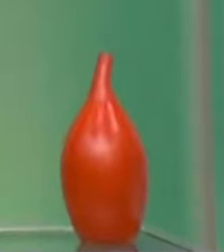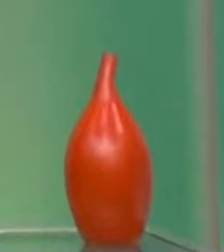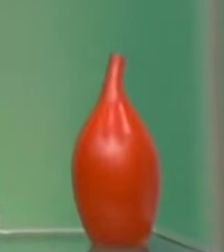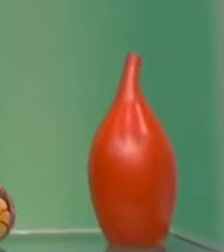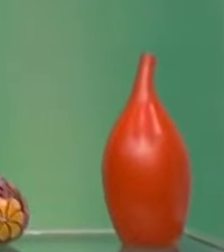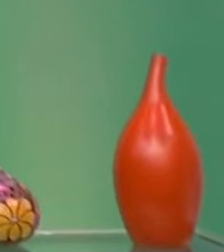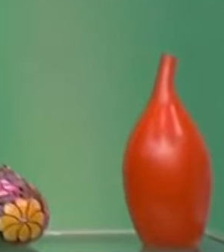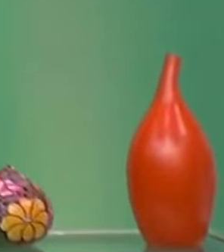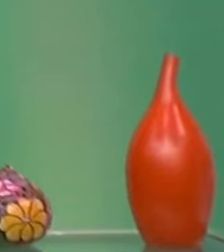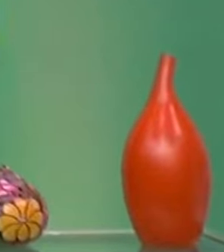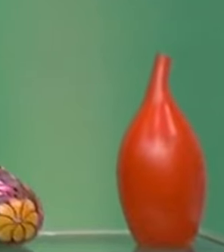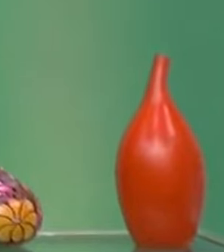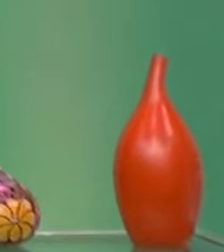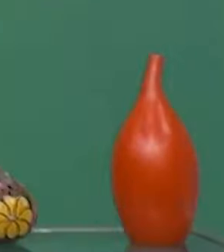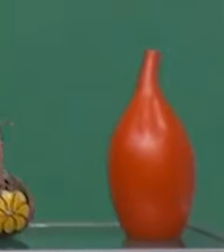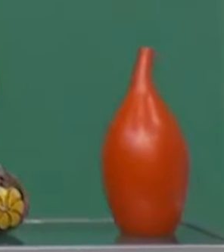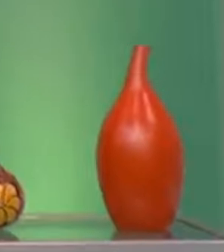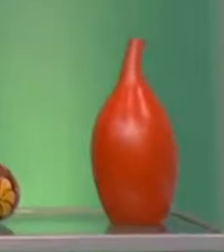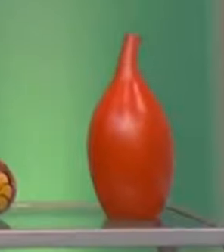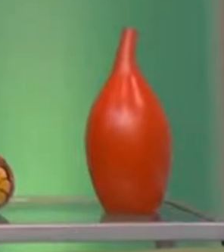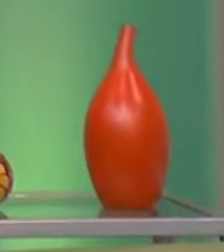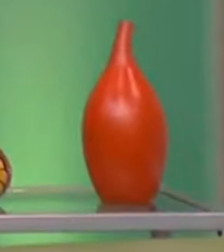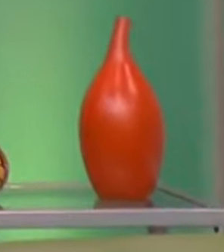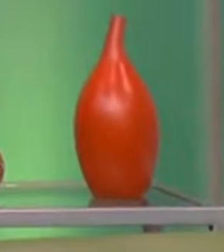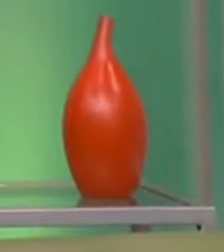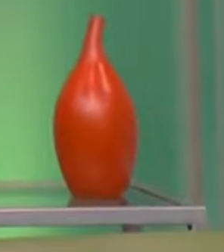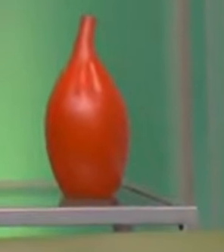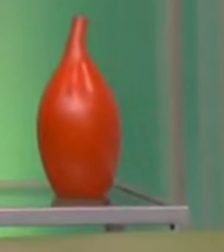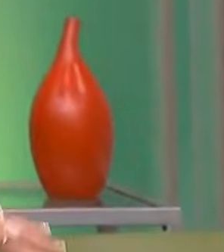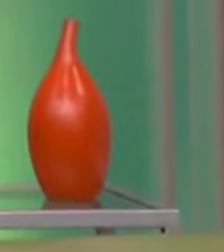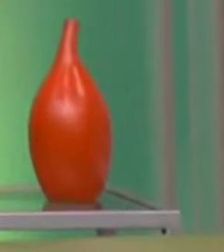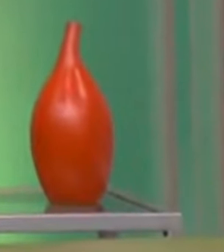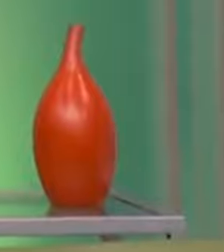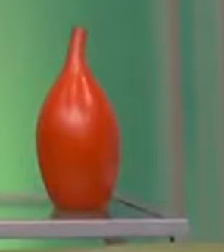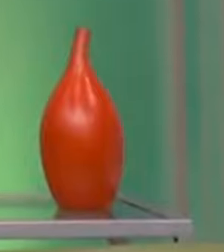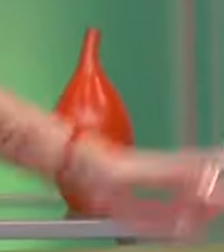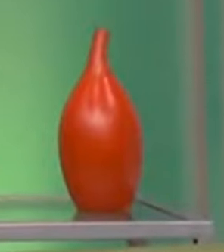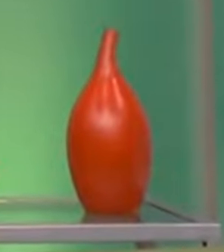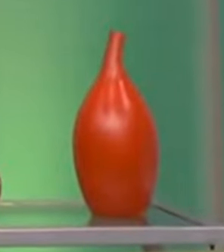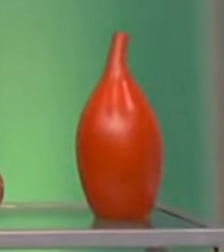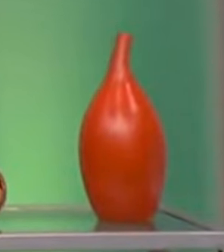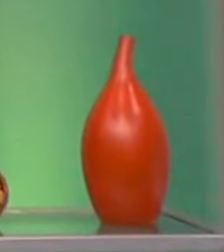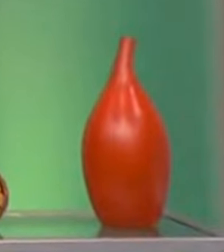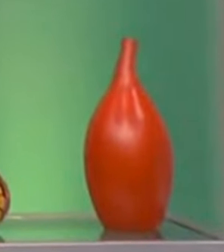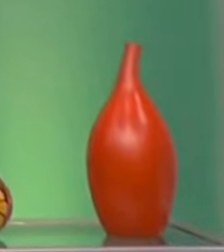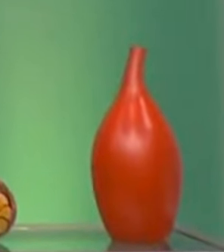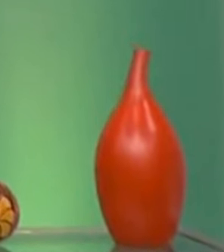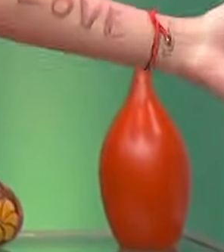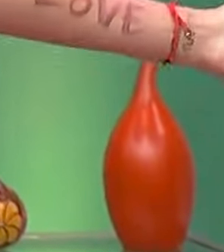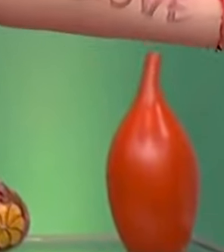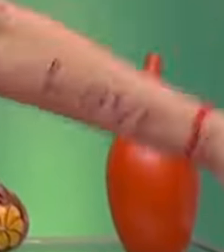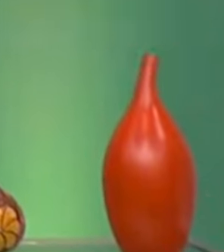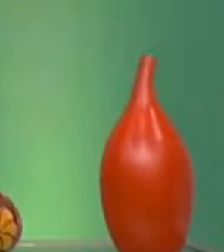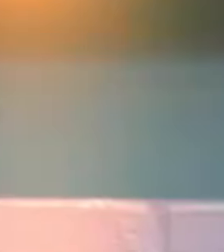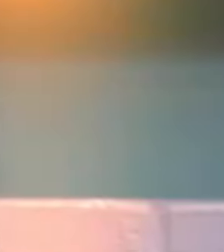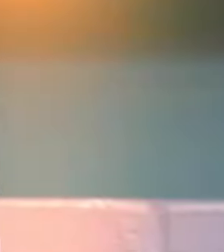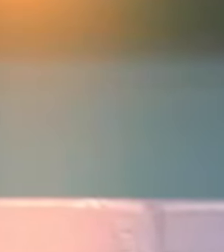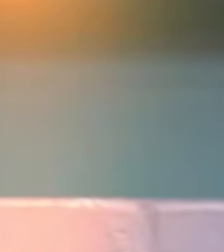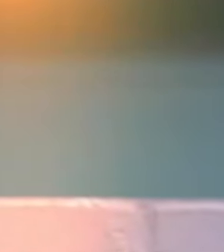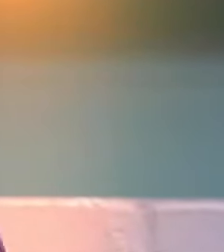semana. Saludos para toda la gente de la costa, de la sierra y de la selva. A todo el Perú, un besazo.